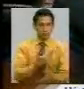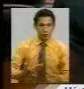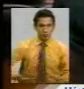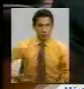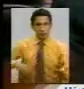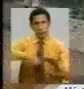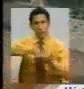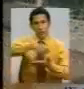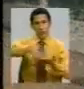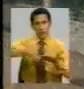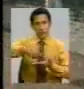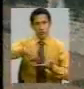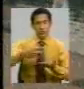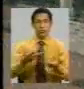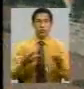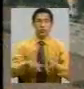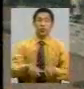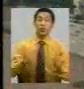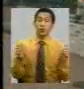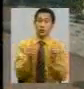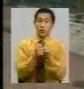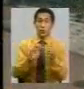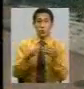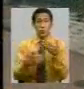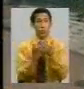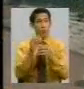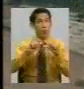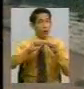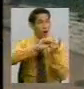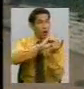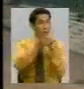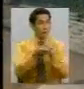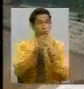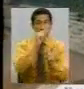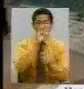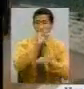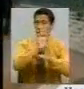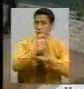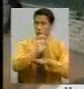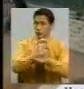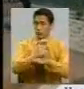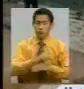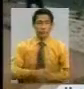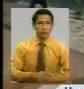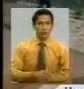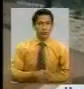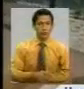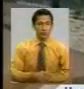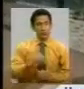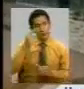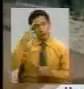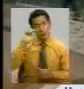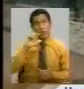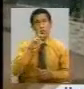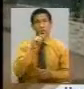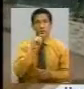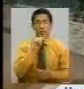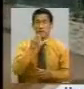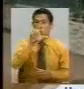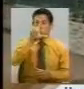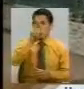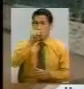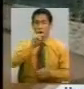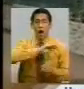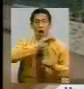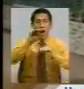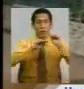firme. Y con todos estos nuevos cambios que incorpora la Comisión de Tránsito del Ecuador, para quienes no han